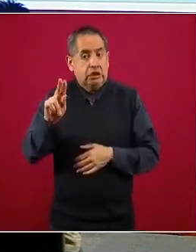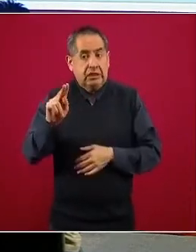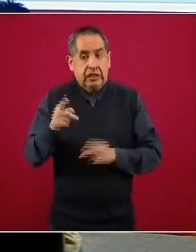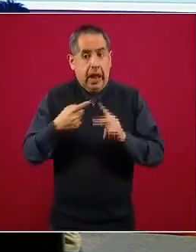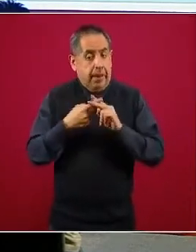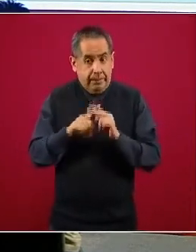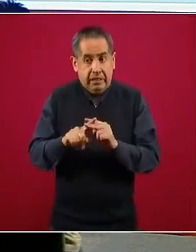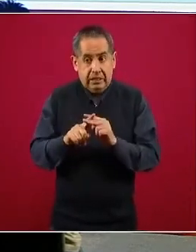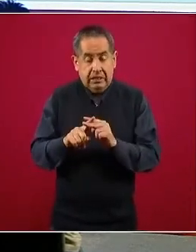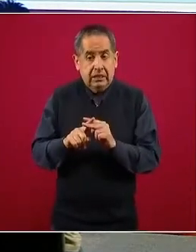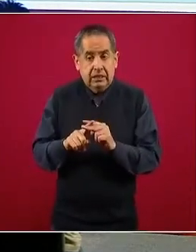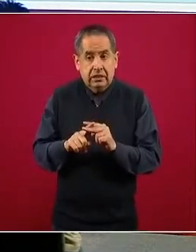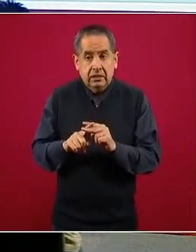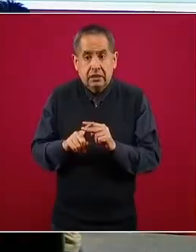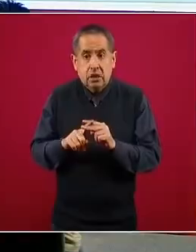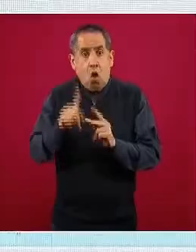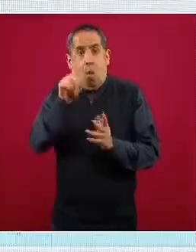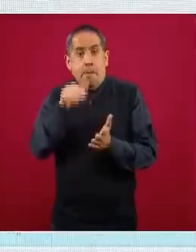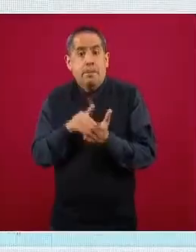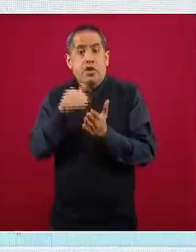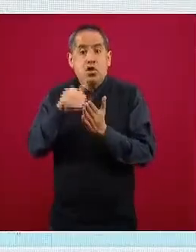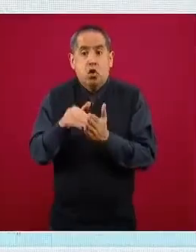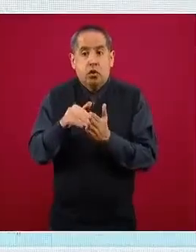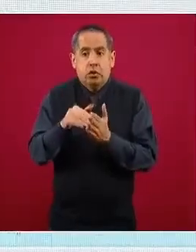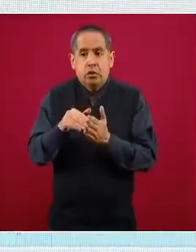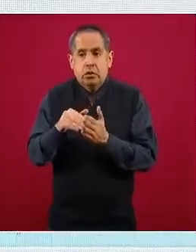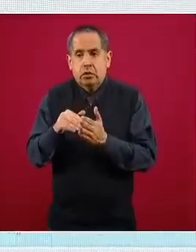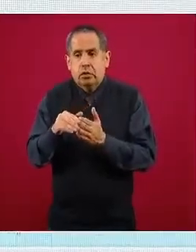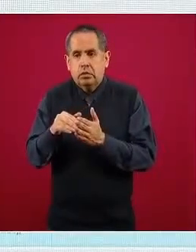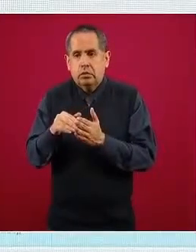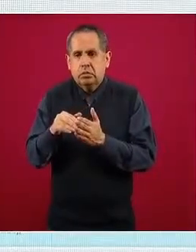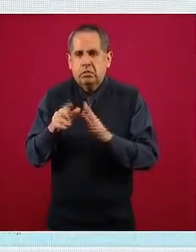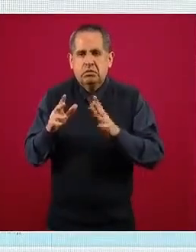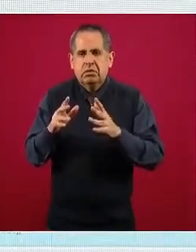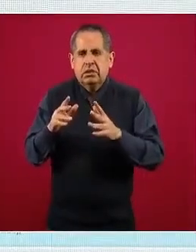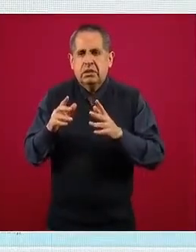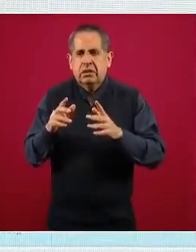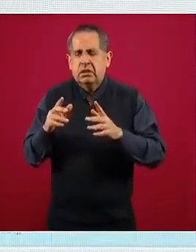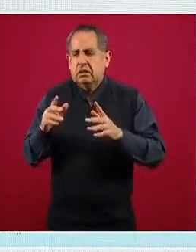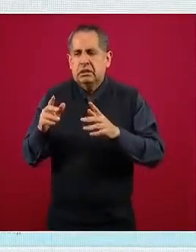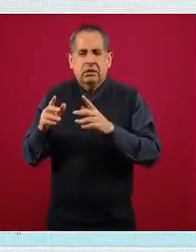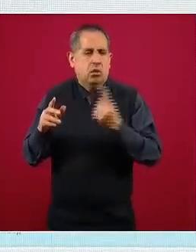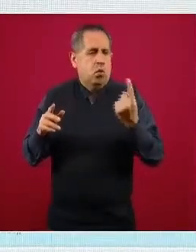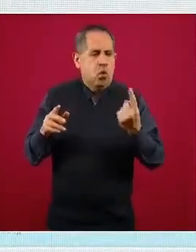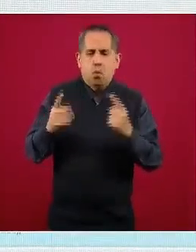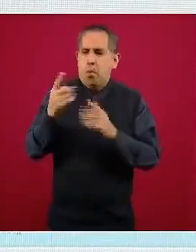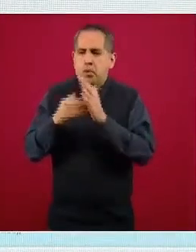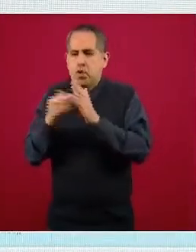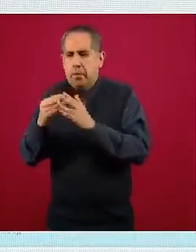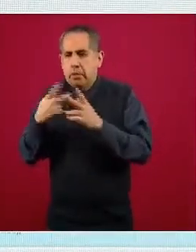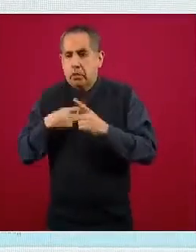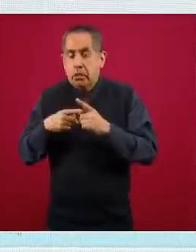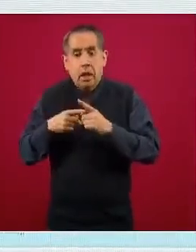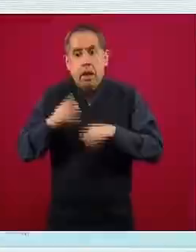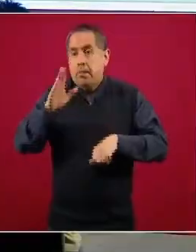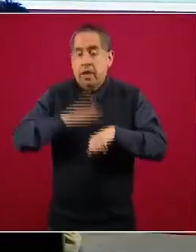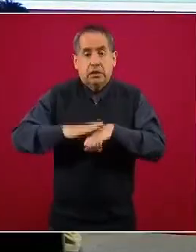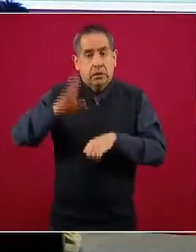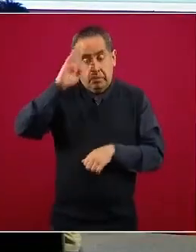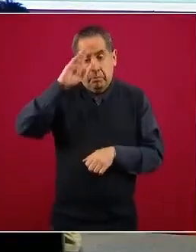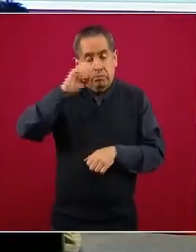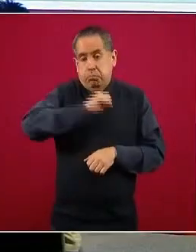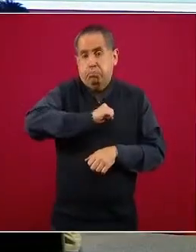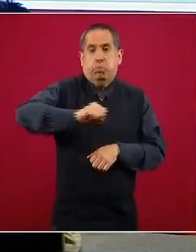que se presentó 1 millón de casos por habitante, un poco menos, es como en el 75, se disparó la velocidad